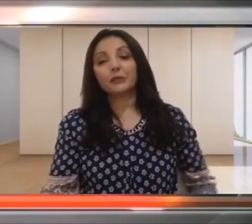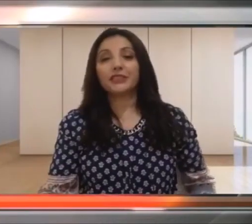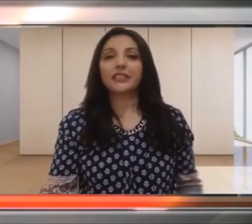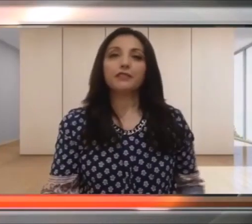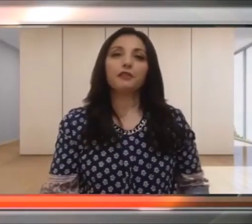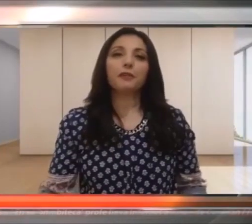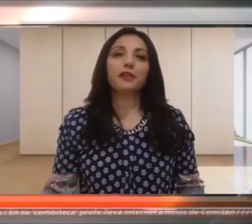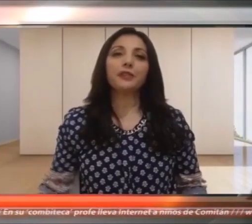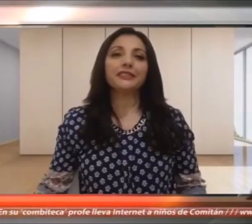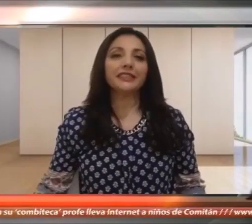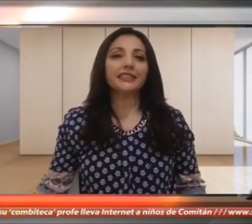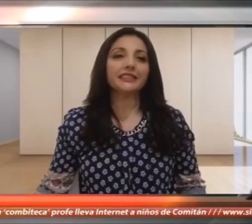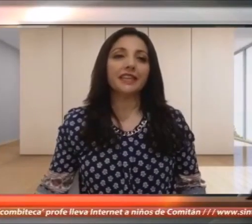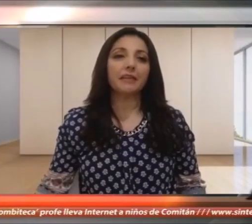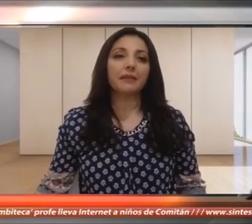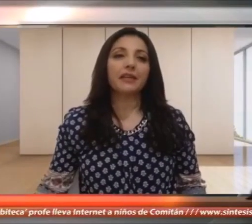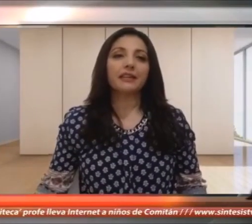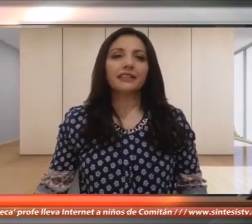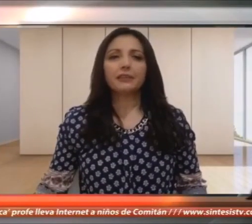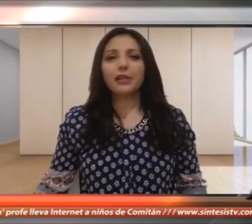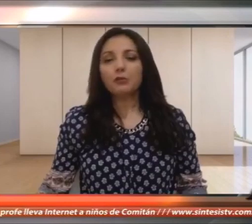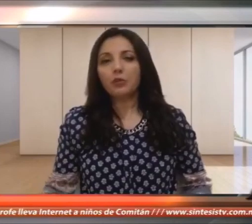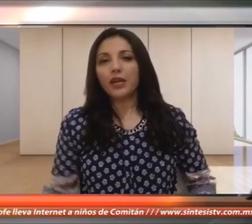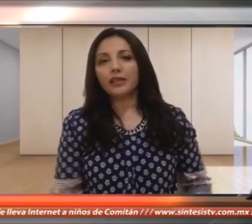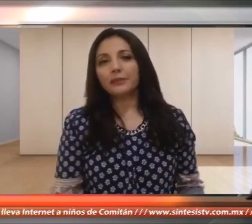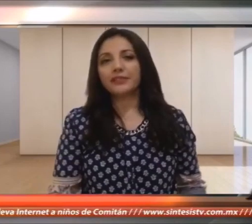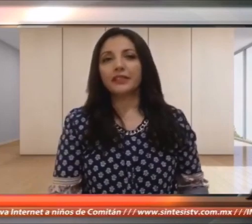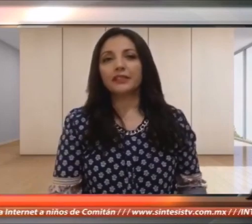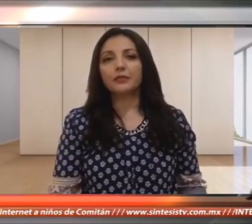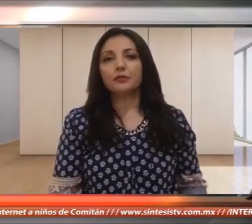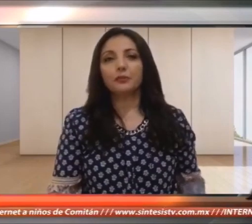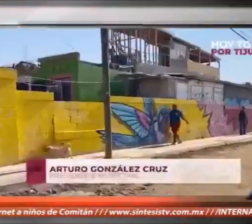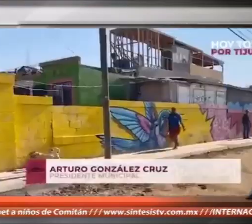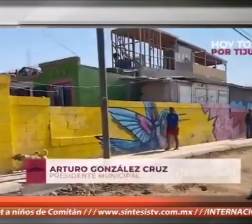Gracias por seguirse informando en Síntesis AM. Tras develar